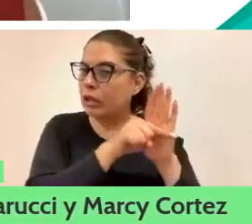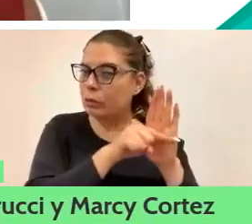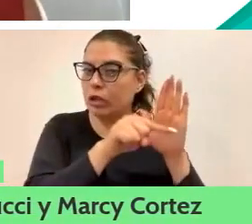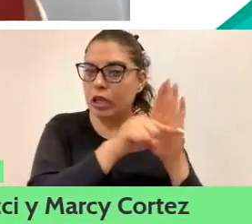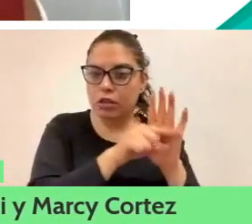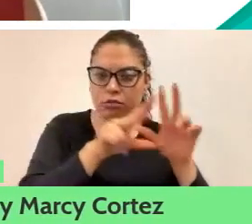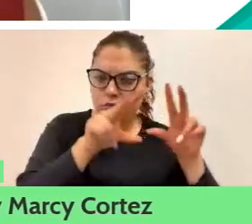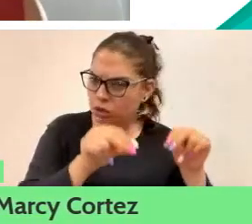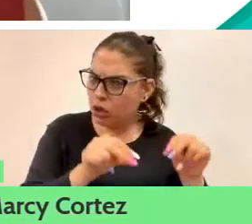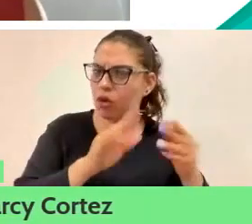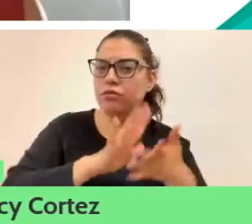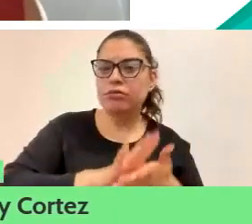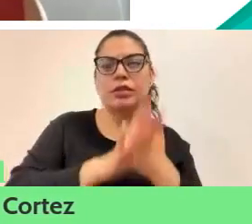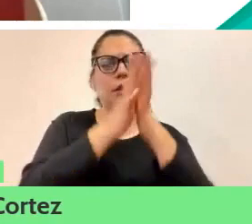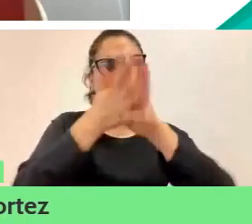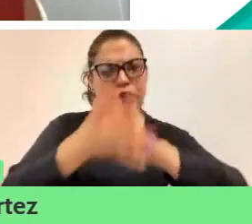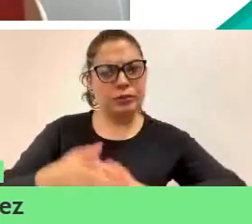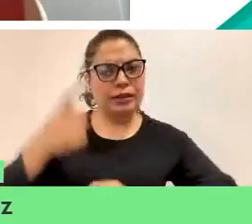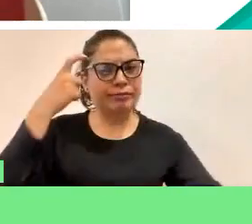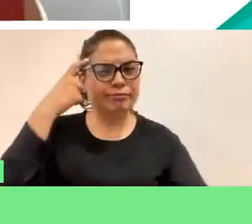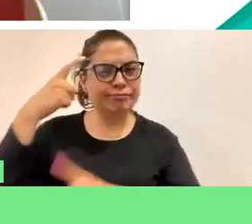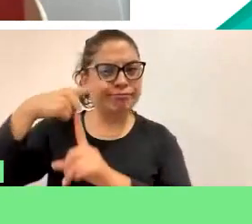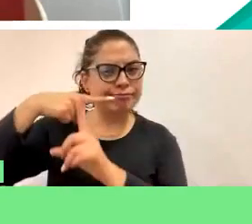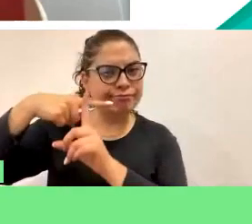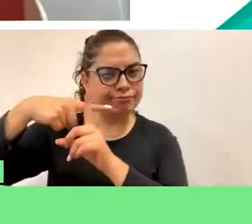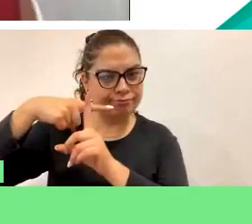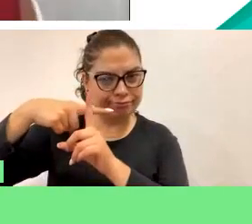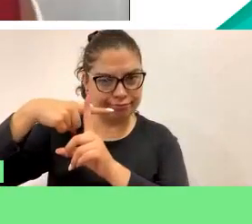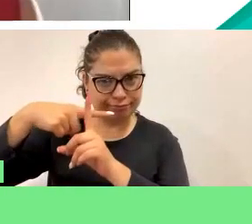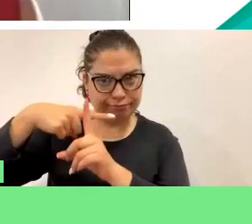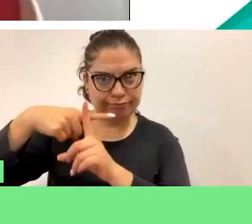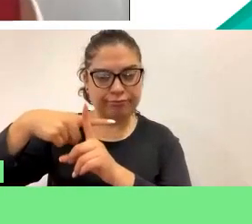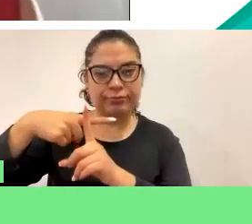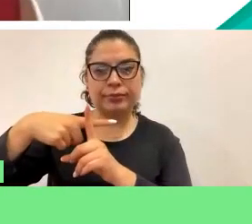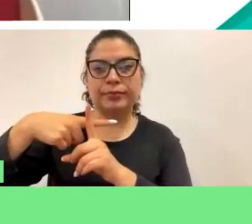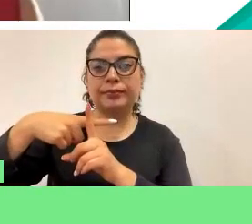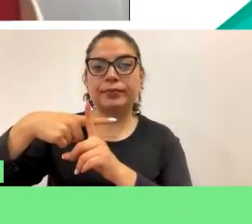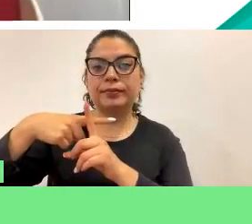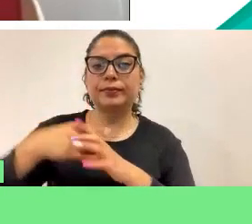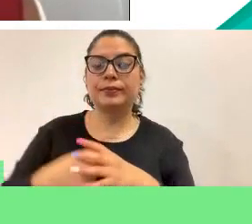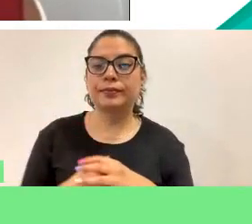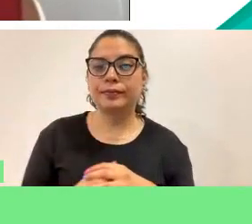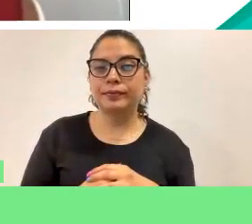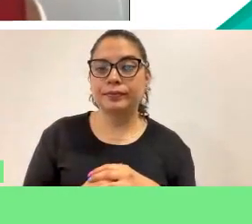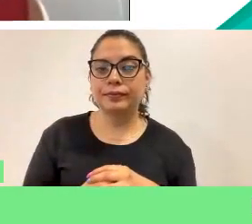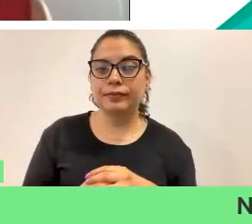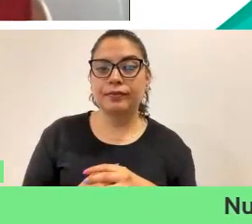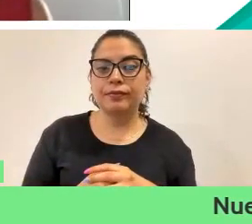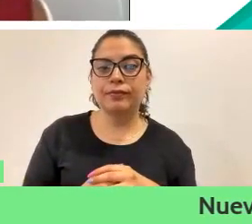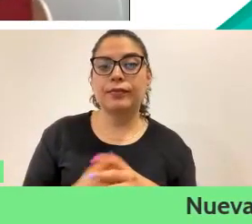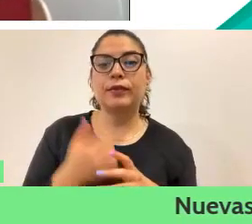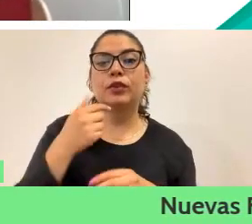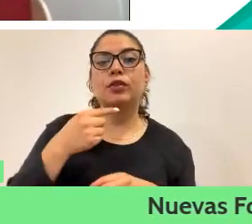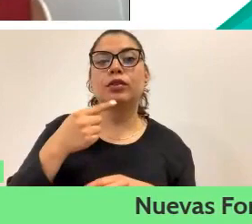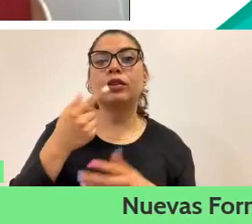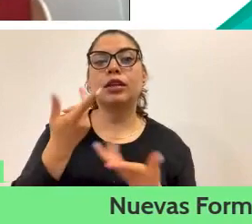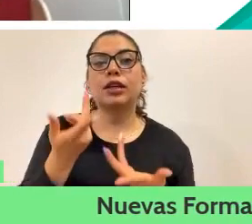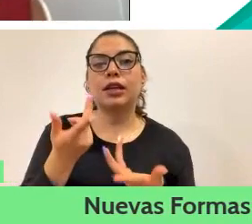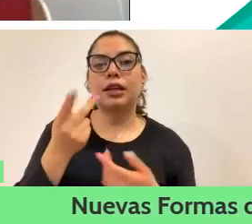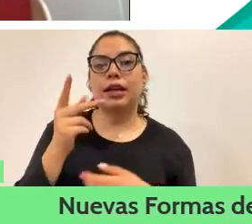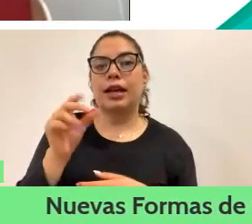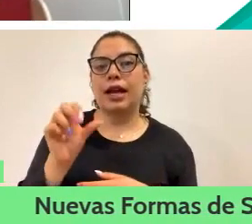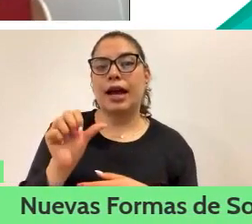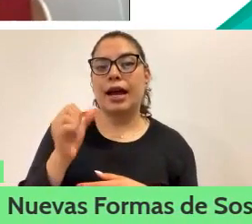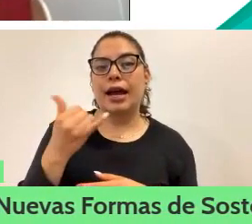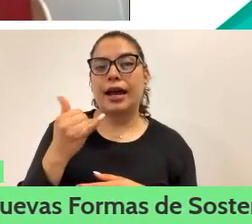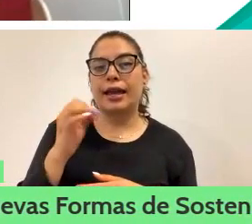contrario de sí podemos. Así que vamos con Ayelen, que queremos también escuchar esa perla o ese input que nos darás para contar